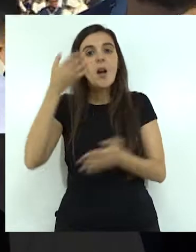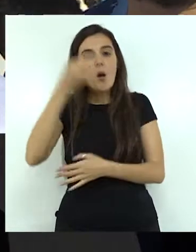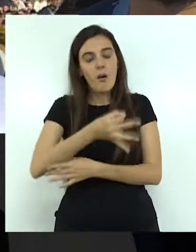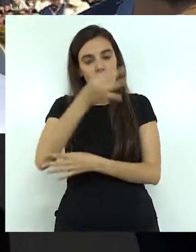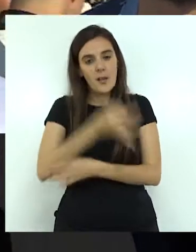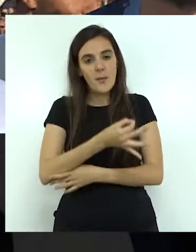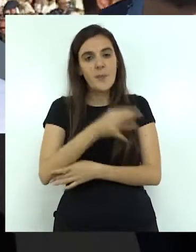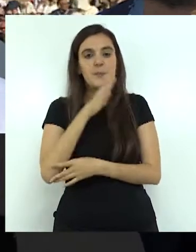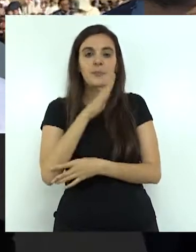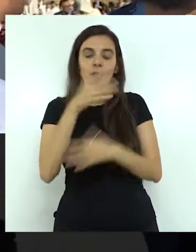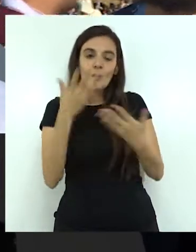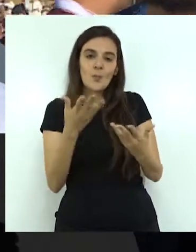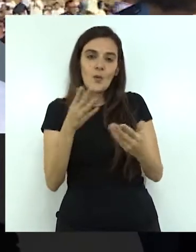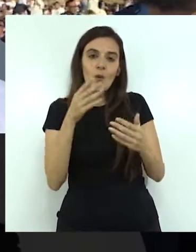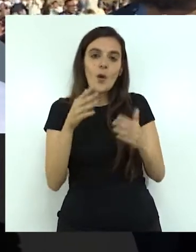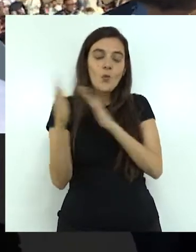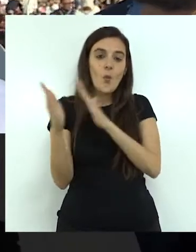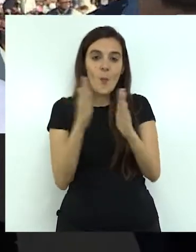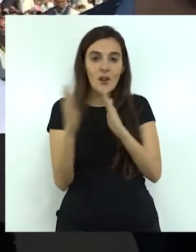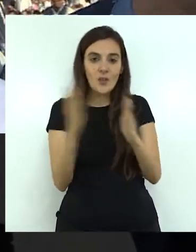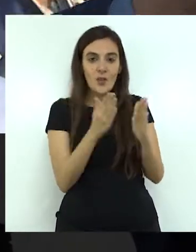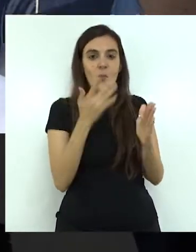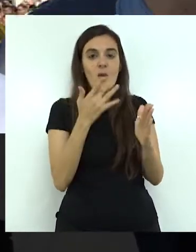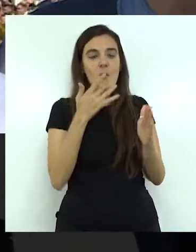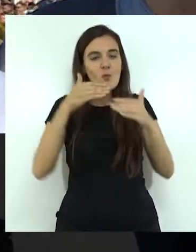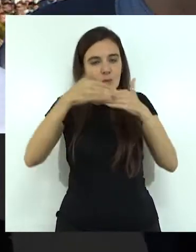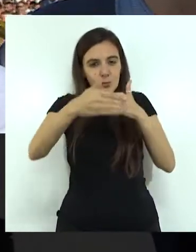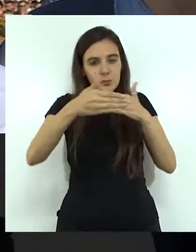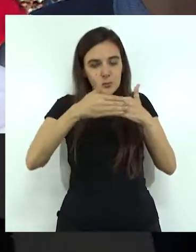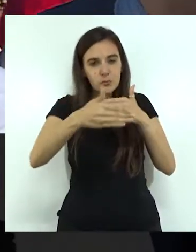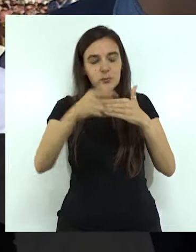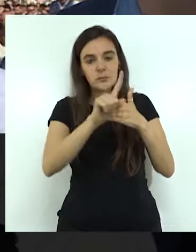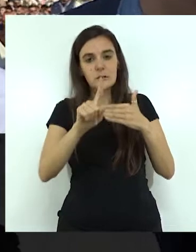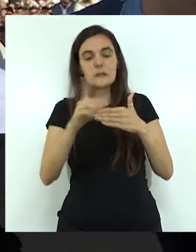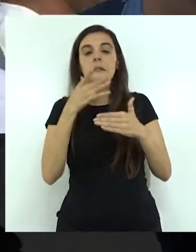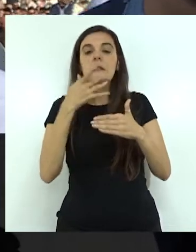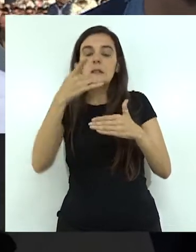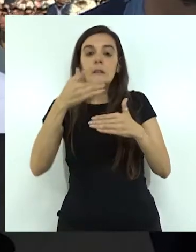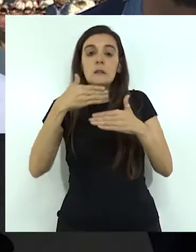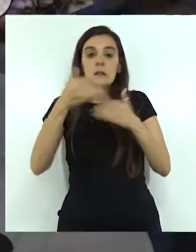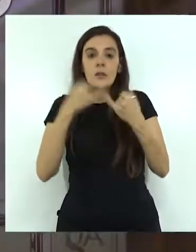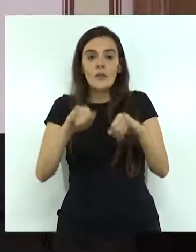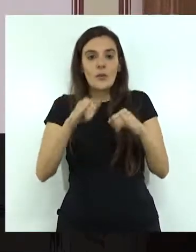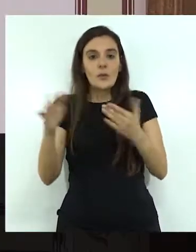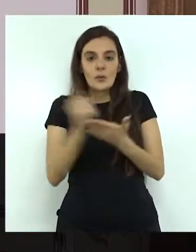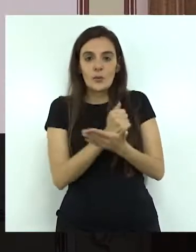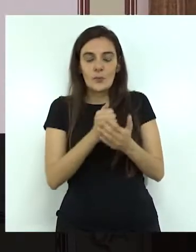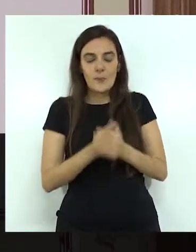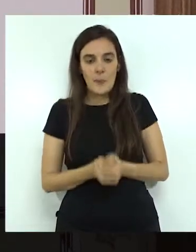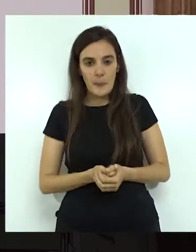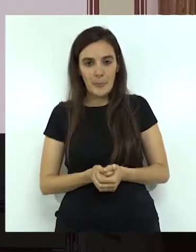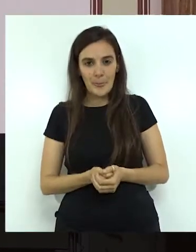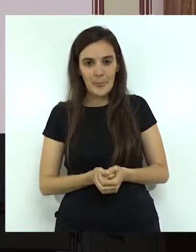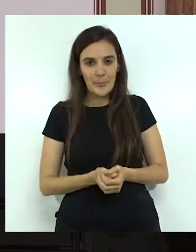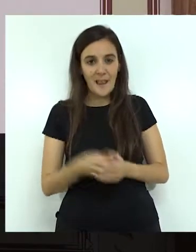en un periodo no muy lejano podamos pasar de un día festivo como el llamado desde